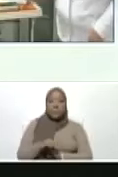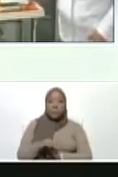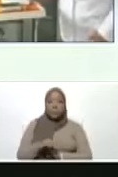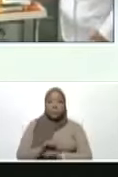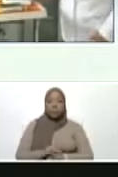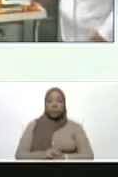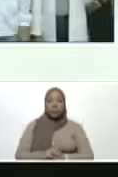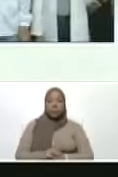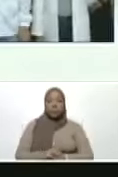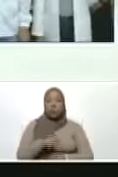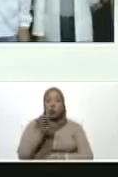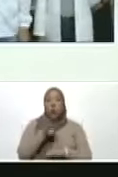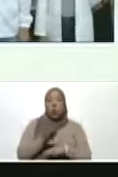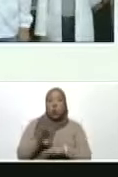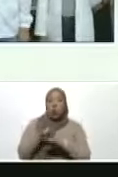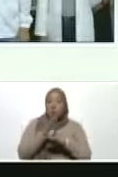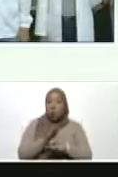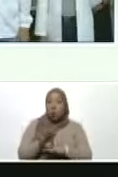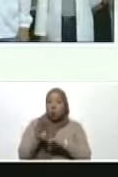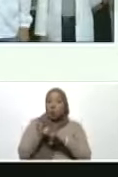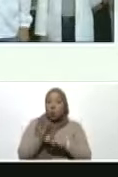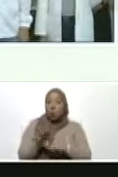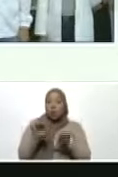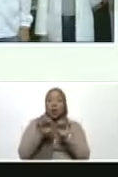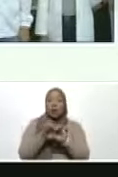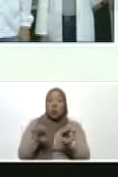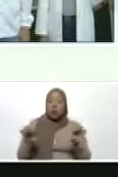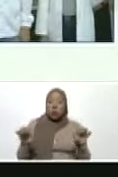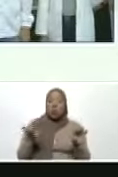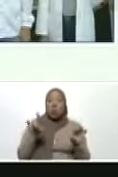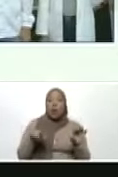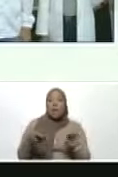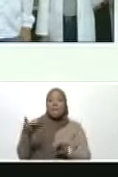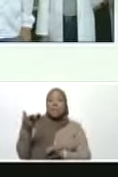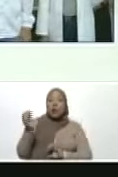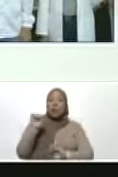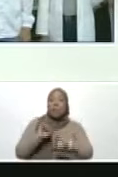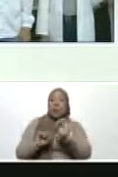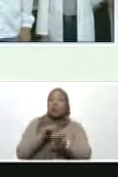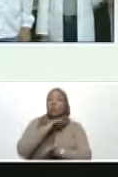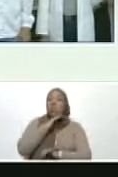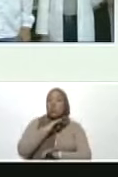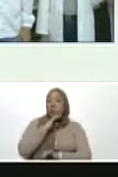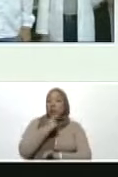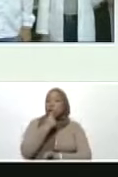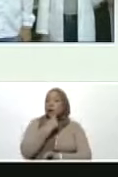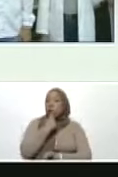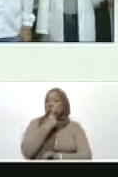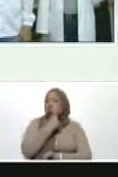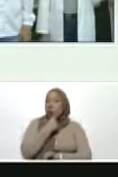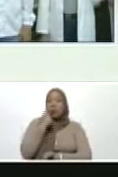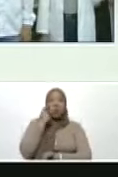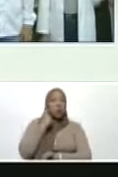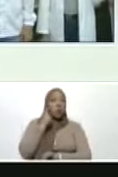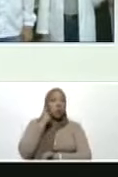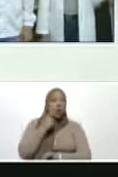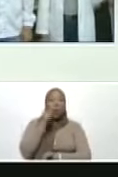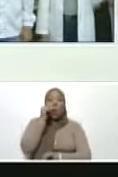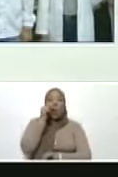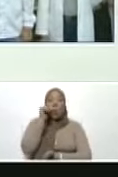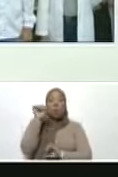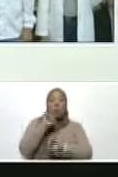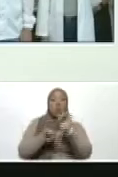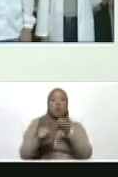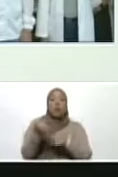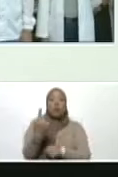Así que hay que cuidar la dentadura, la educación preventiva. ¿Ah? Dicen que hombre prevenido vale